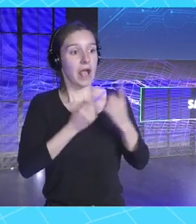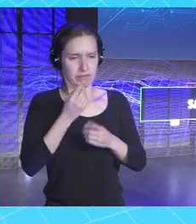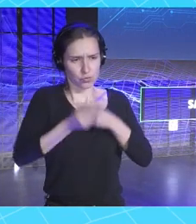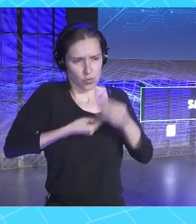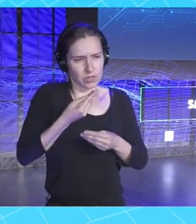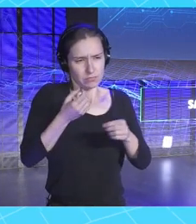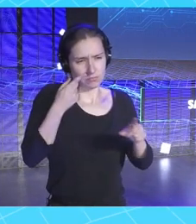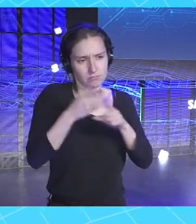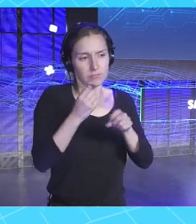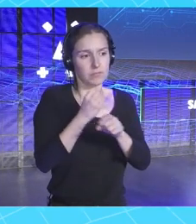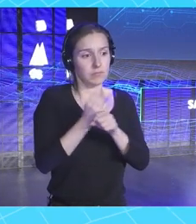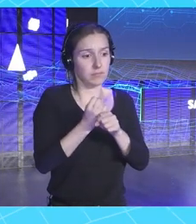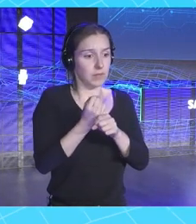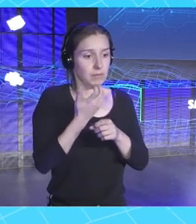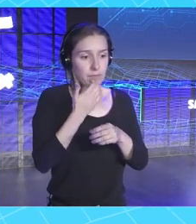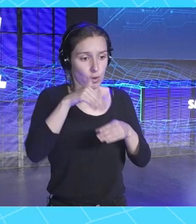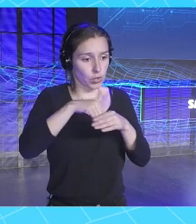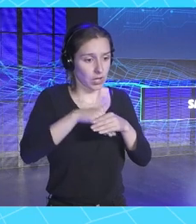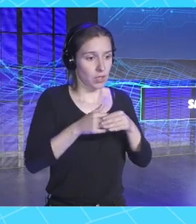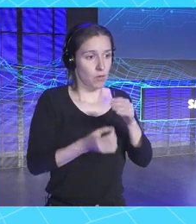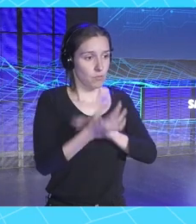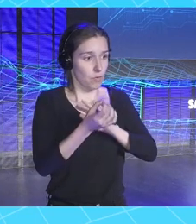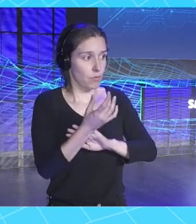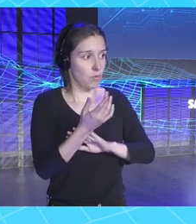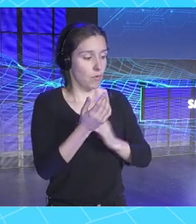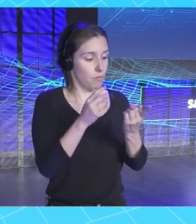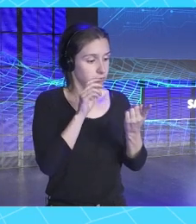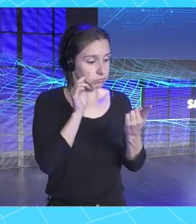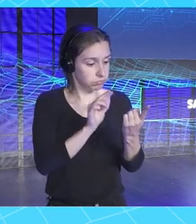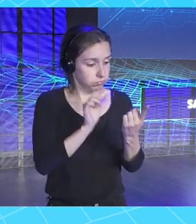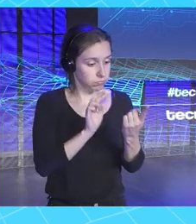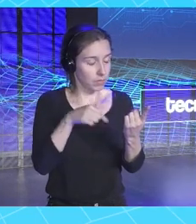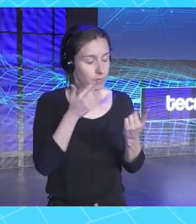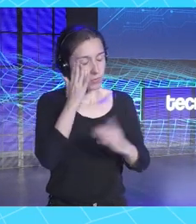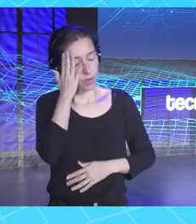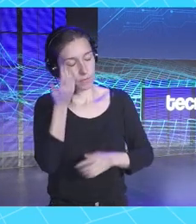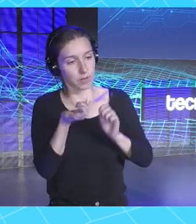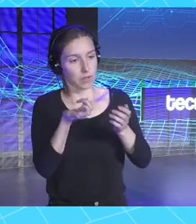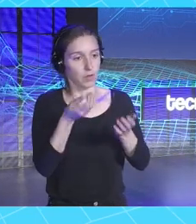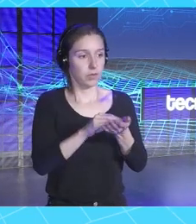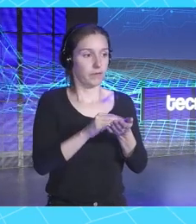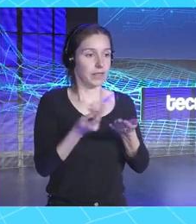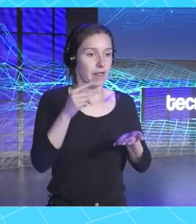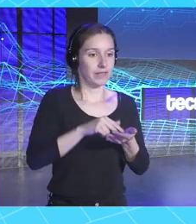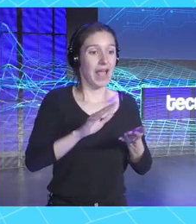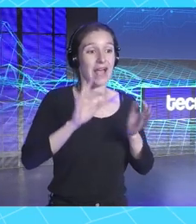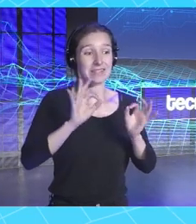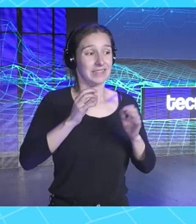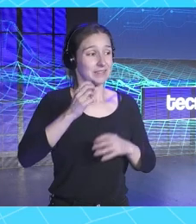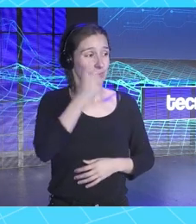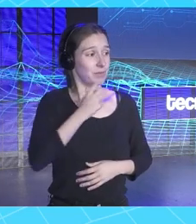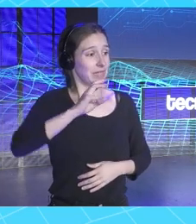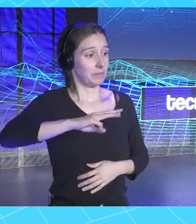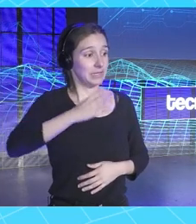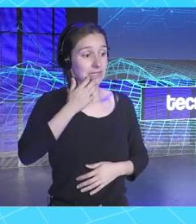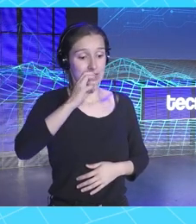también pero bueno consumiendo contenido lo que sea y te vuelves a dormir 16 horas y vuelves a dormir te levantas y vuelves a dormir tres meses y esos tres meses y